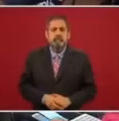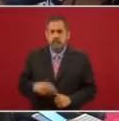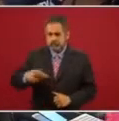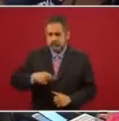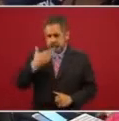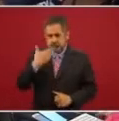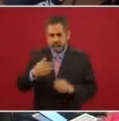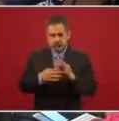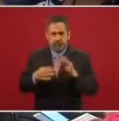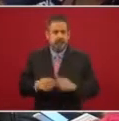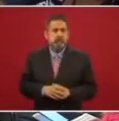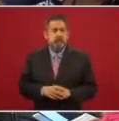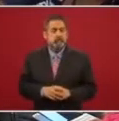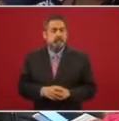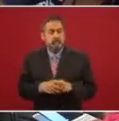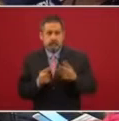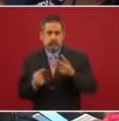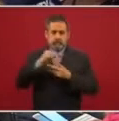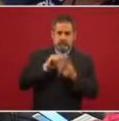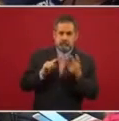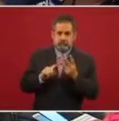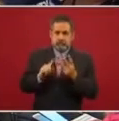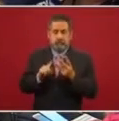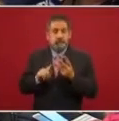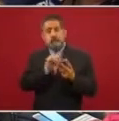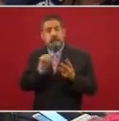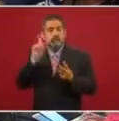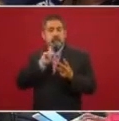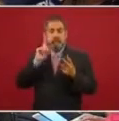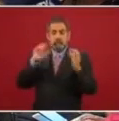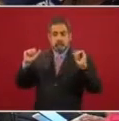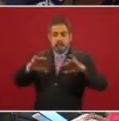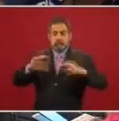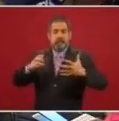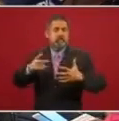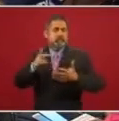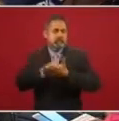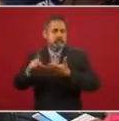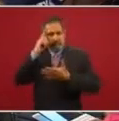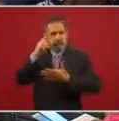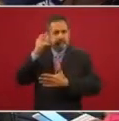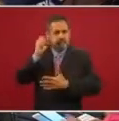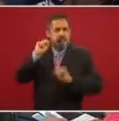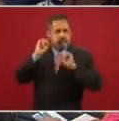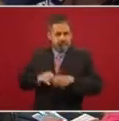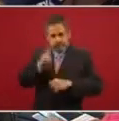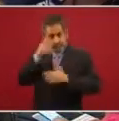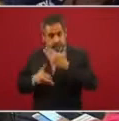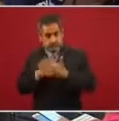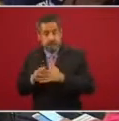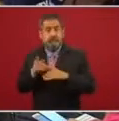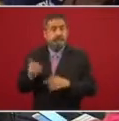me voy atrás para adelante sobre la convención respecto a las mujeres sus derechos reproductivos y su derecho a una vida libre de violencia la